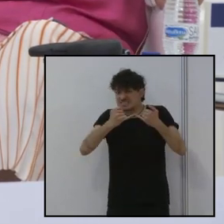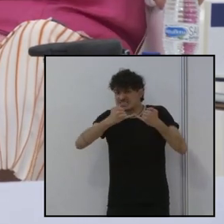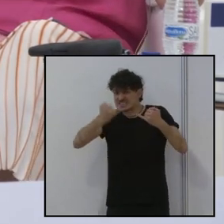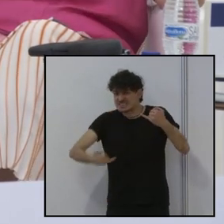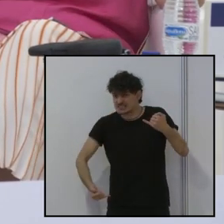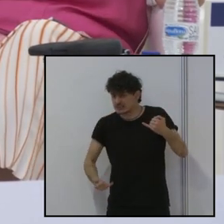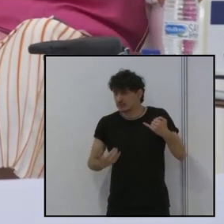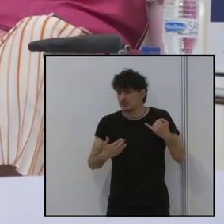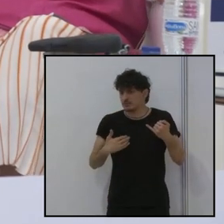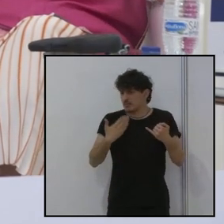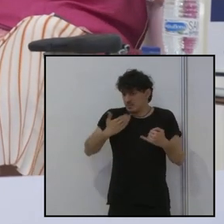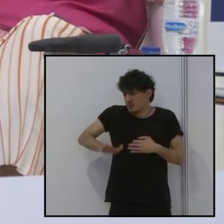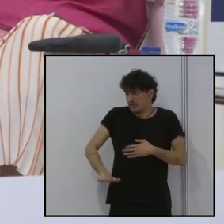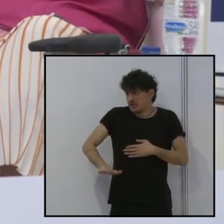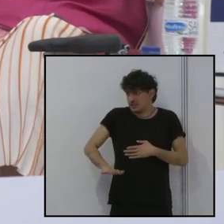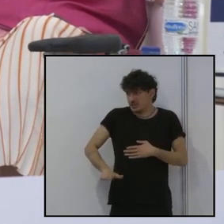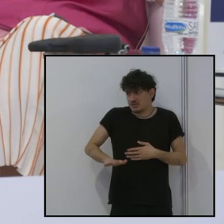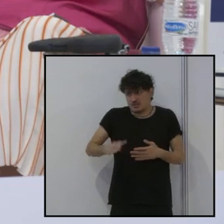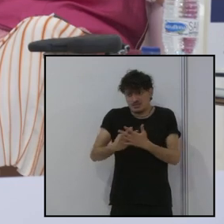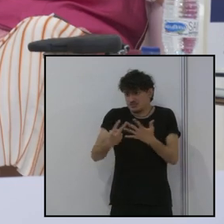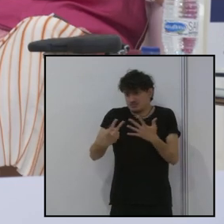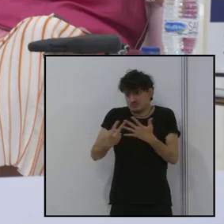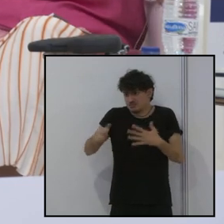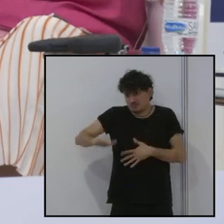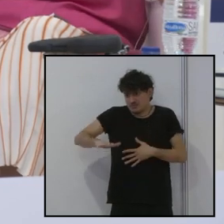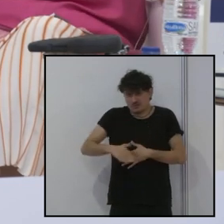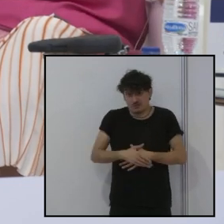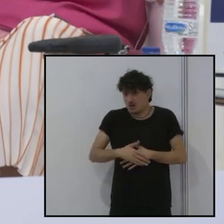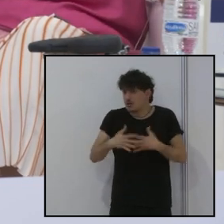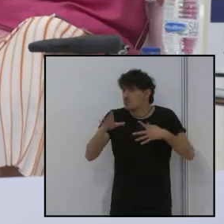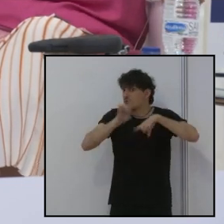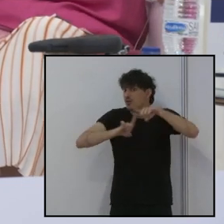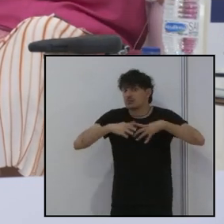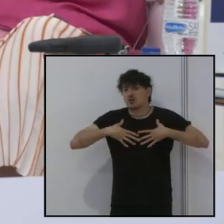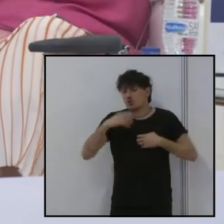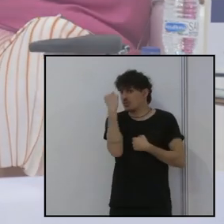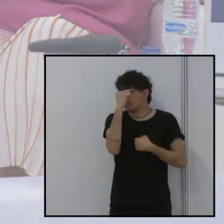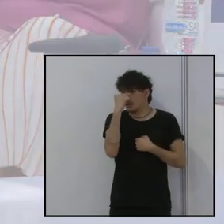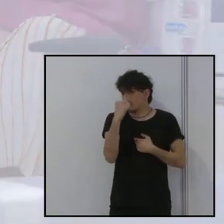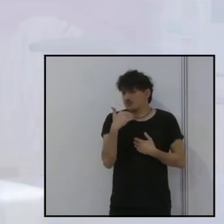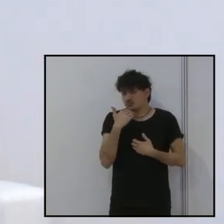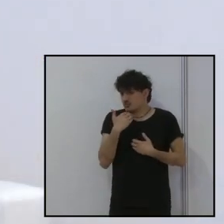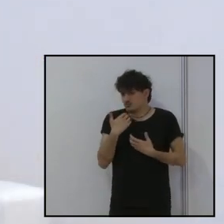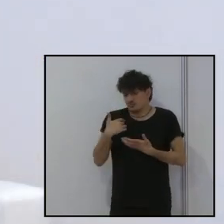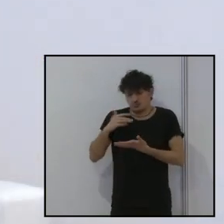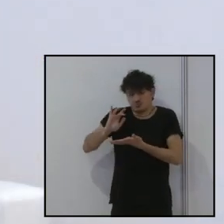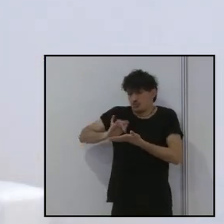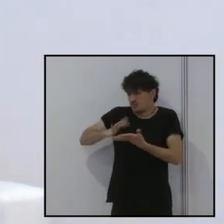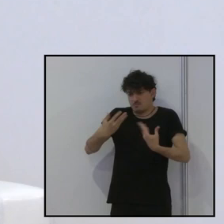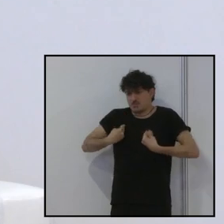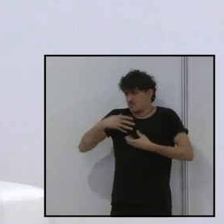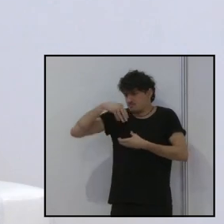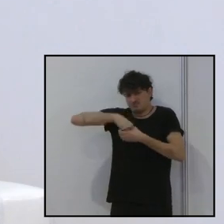entonces, pues siempre el tema de la salud mental y tal siempre ha sido un tema mío, ya lo he tocado en otros libros,